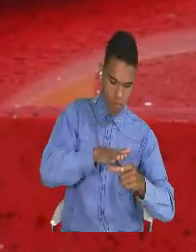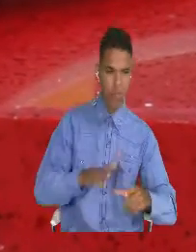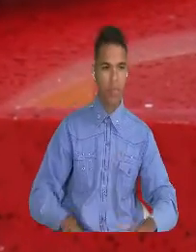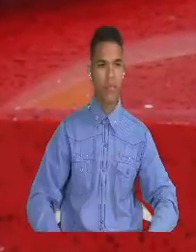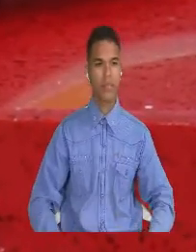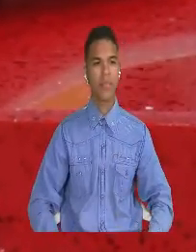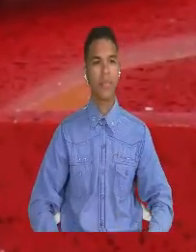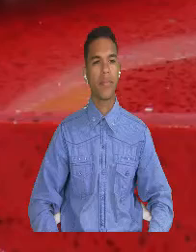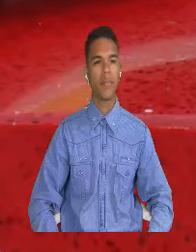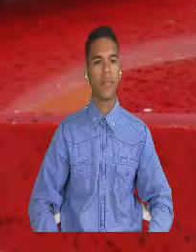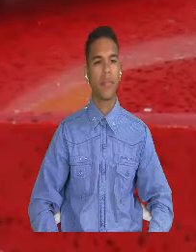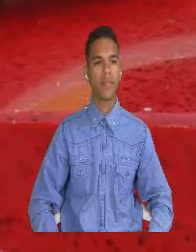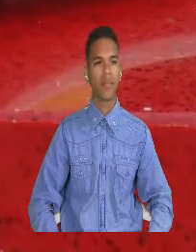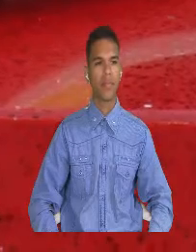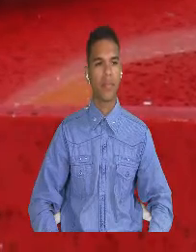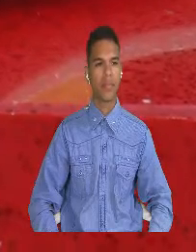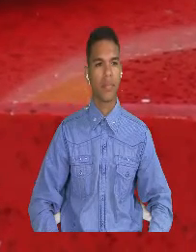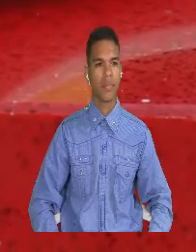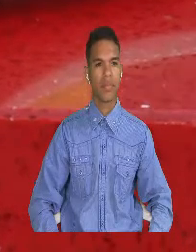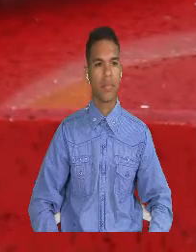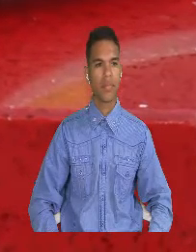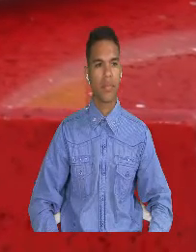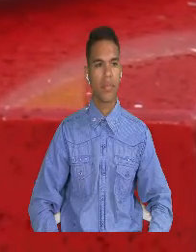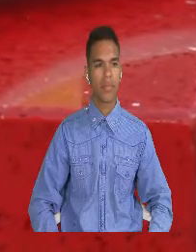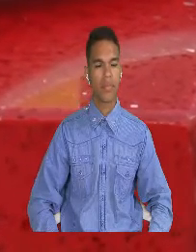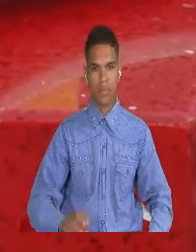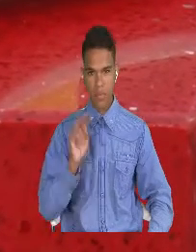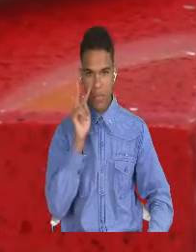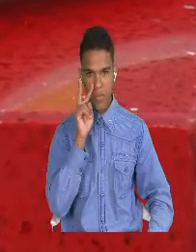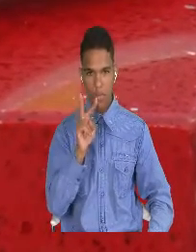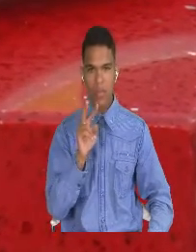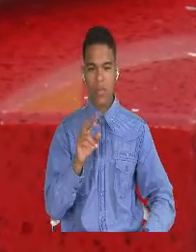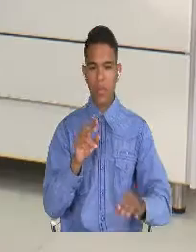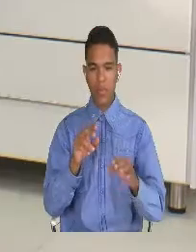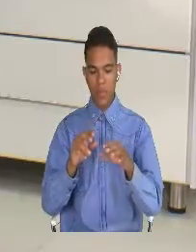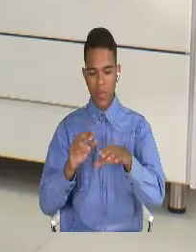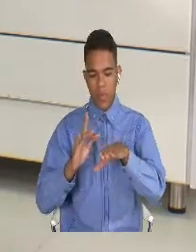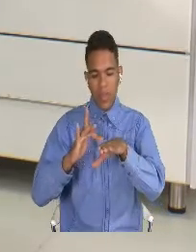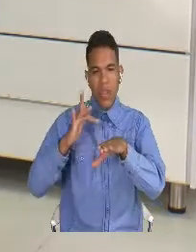Pueden ver cómo se ve de dorado. ¿Sí?